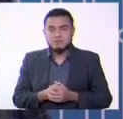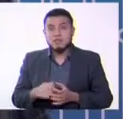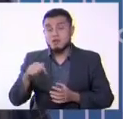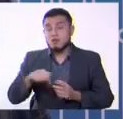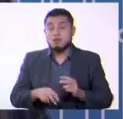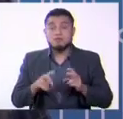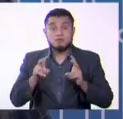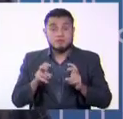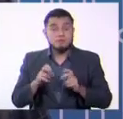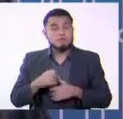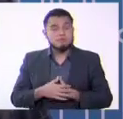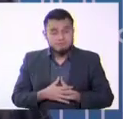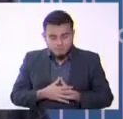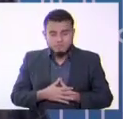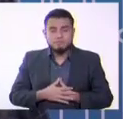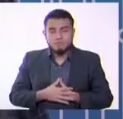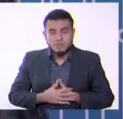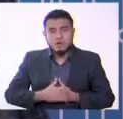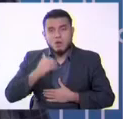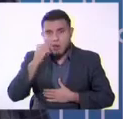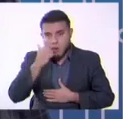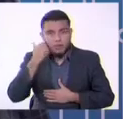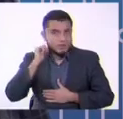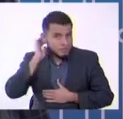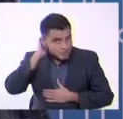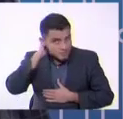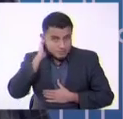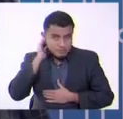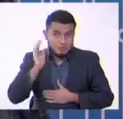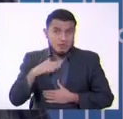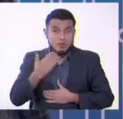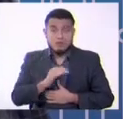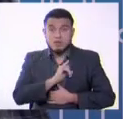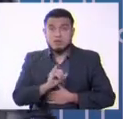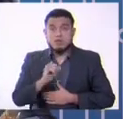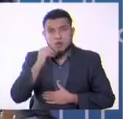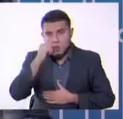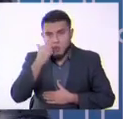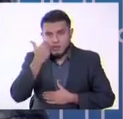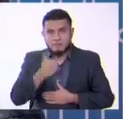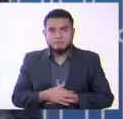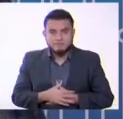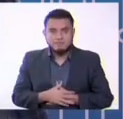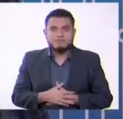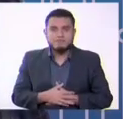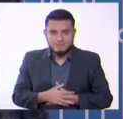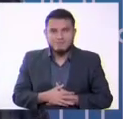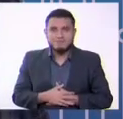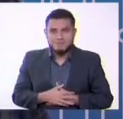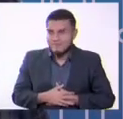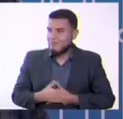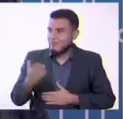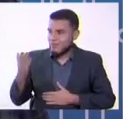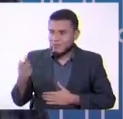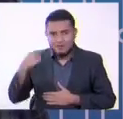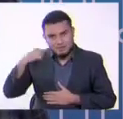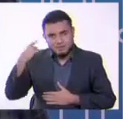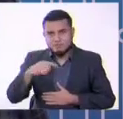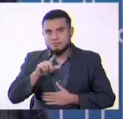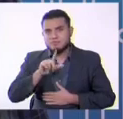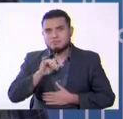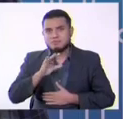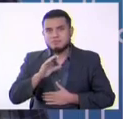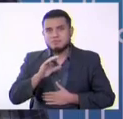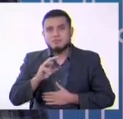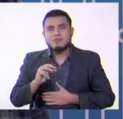tema relativo a los jóvenes. Vamos a hablar de la identidad juvenil y para eso nos acompaña el licenciado Mauricio